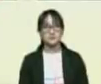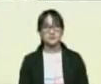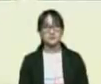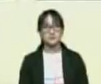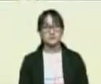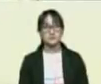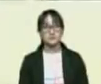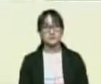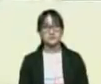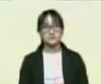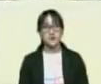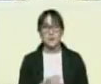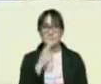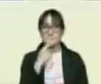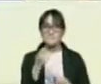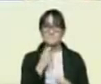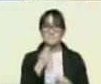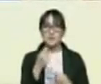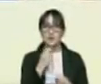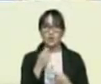Una periodista